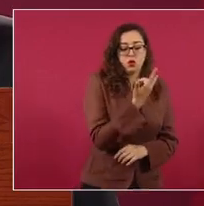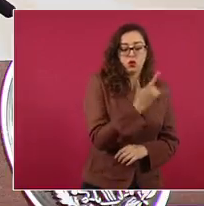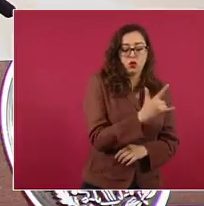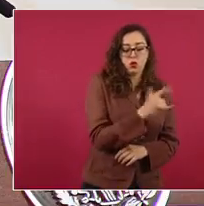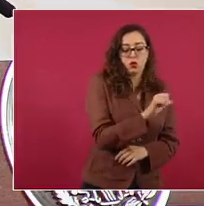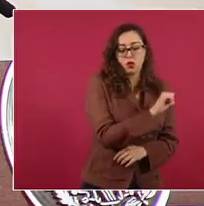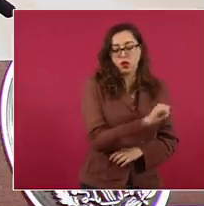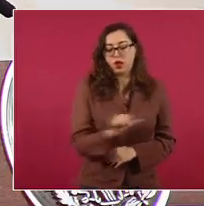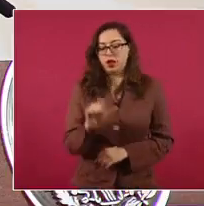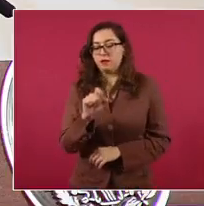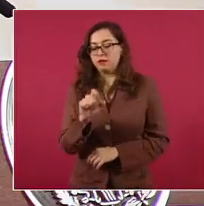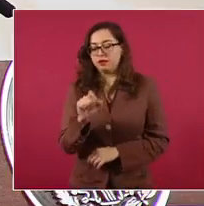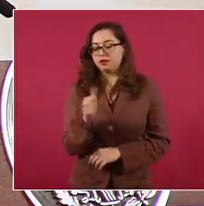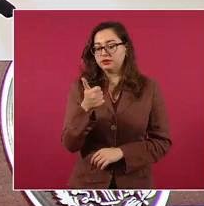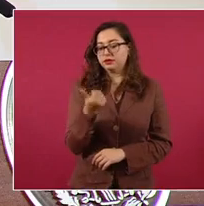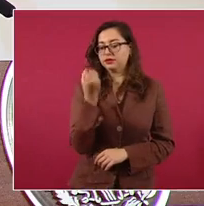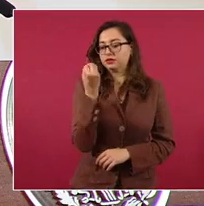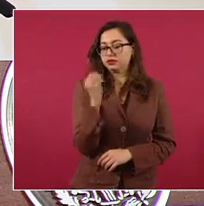octubre de este año,